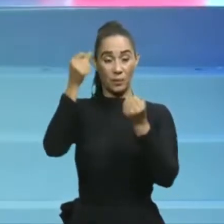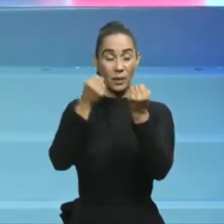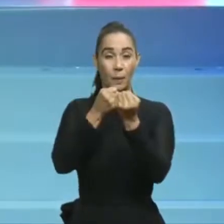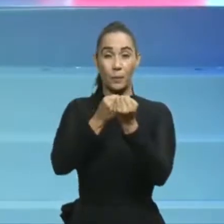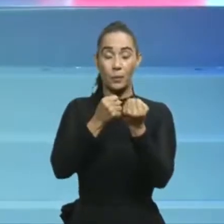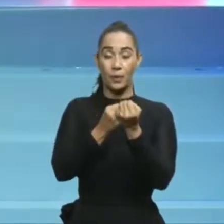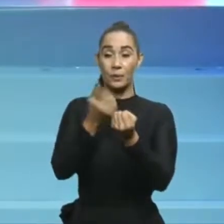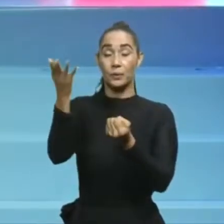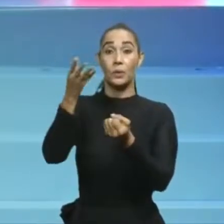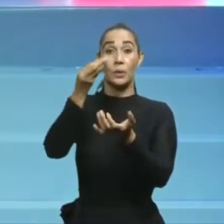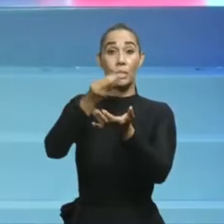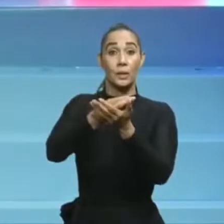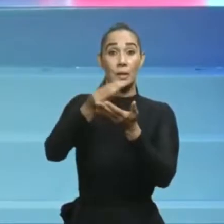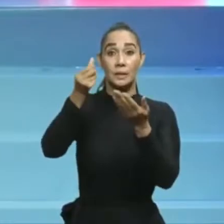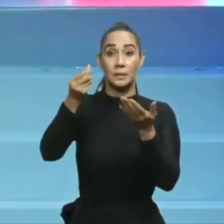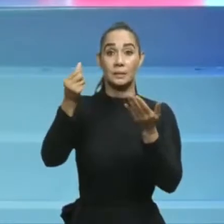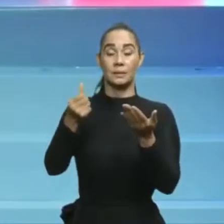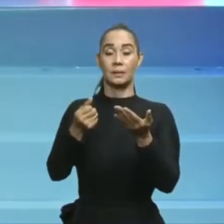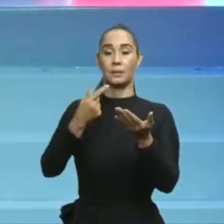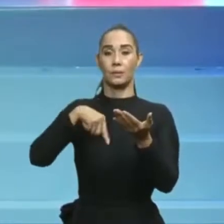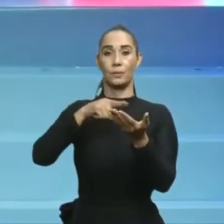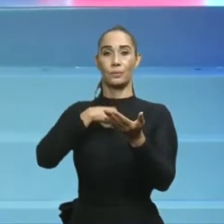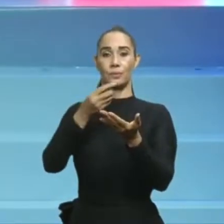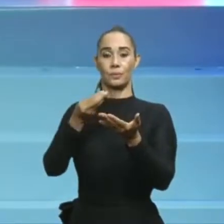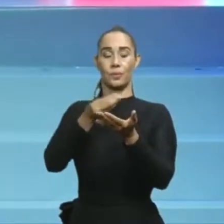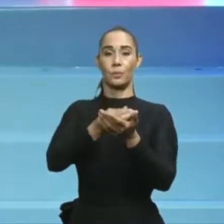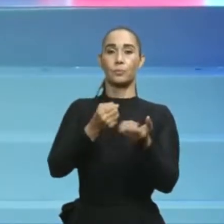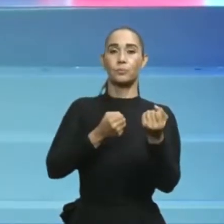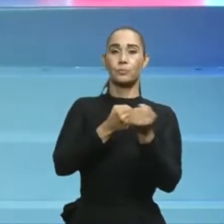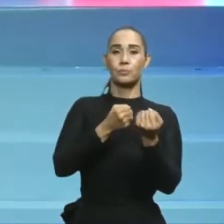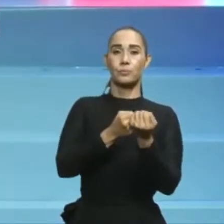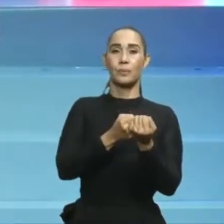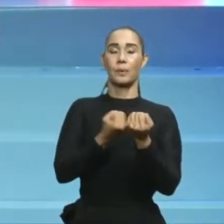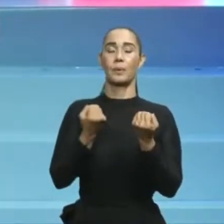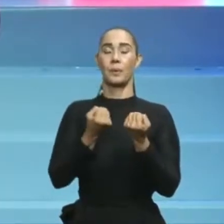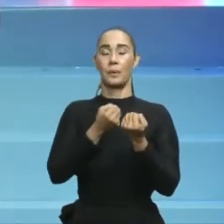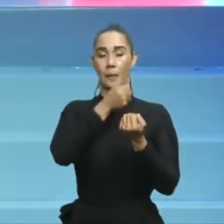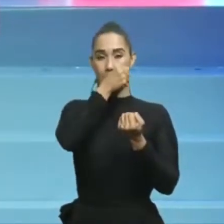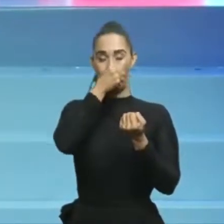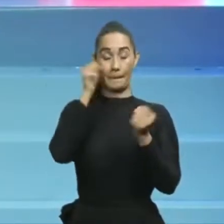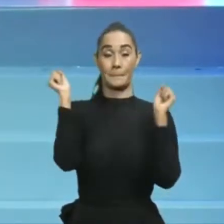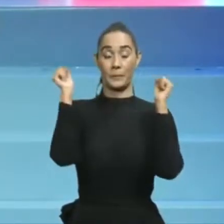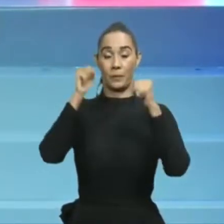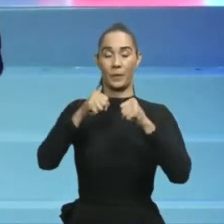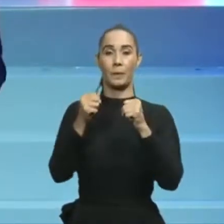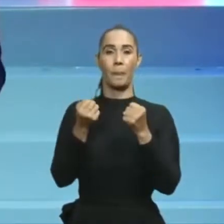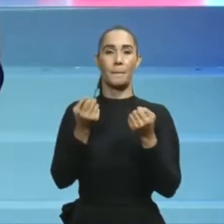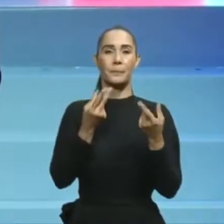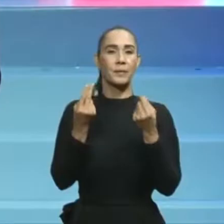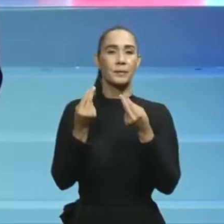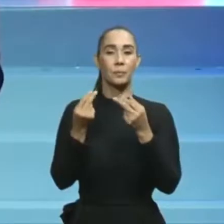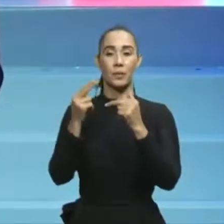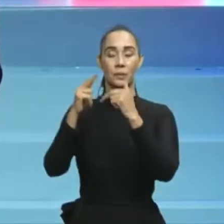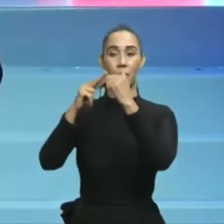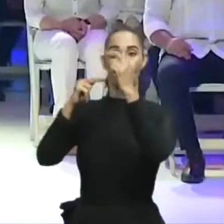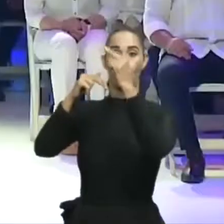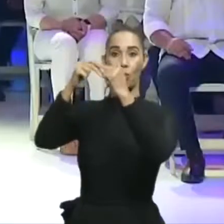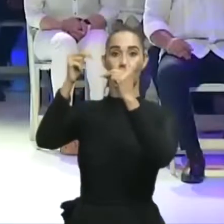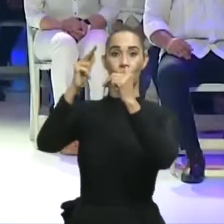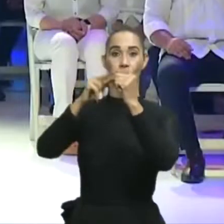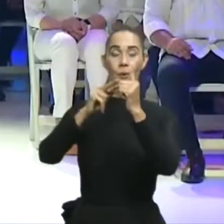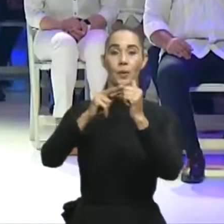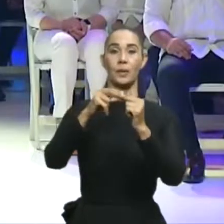dinero que hemos invertido en subsidios se podrían construir 400